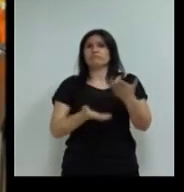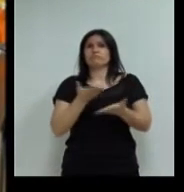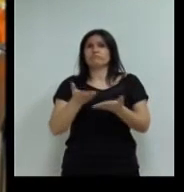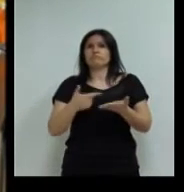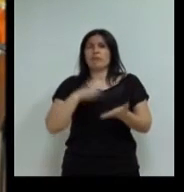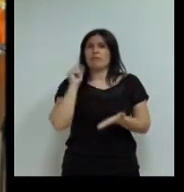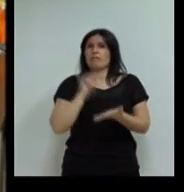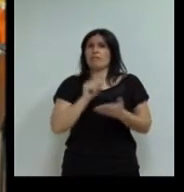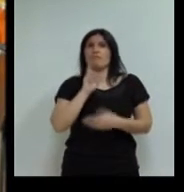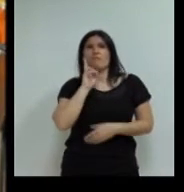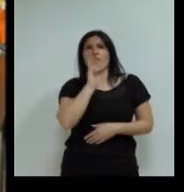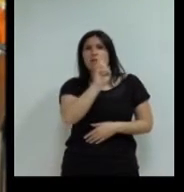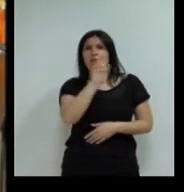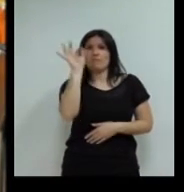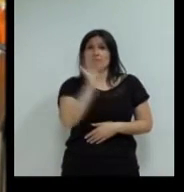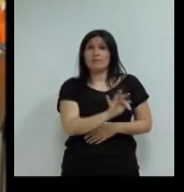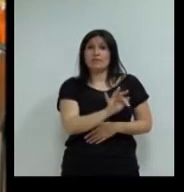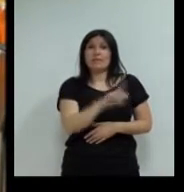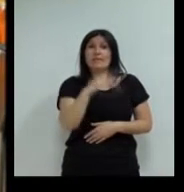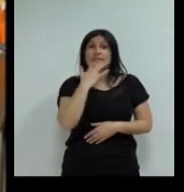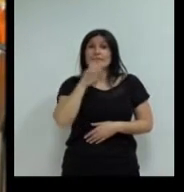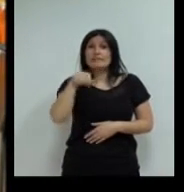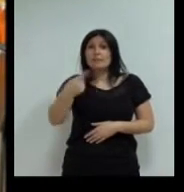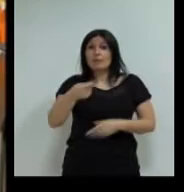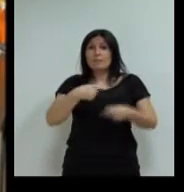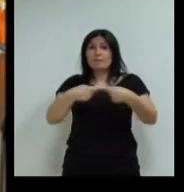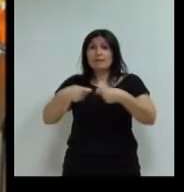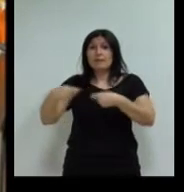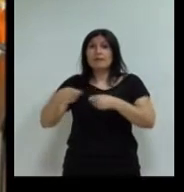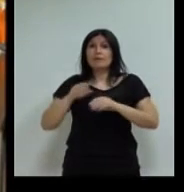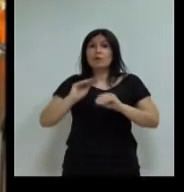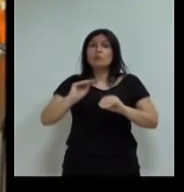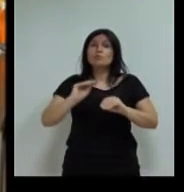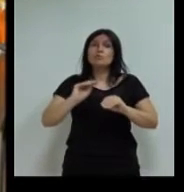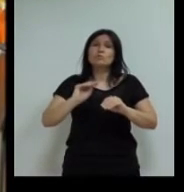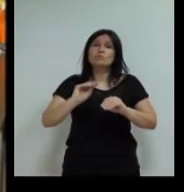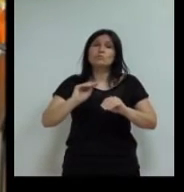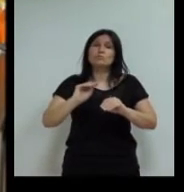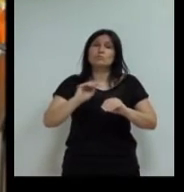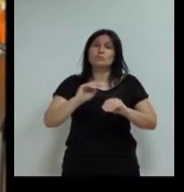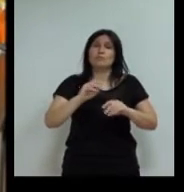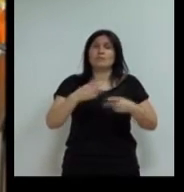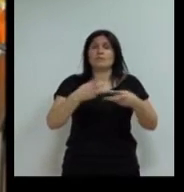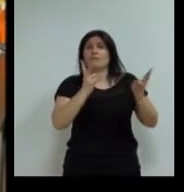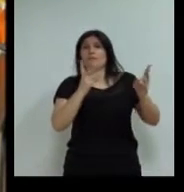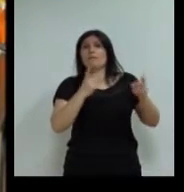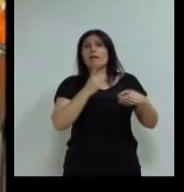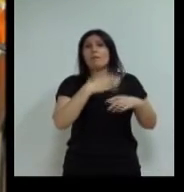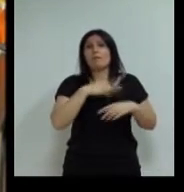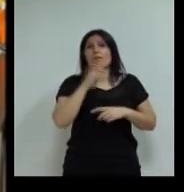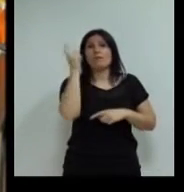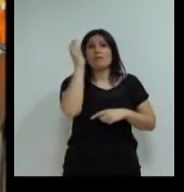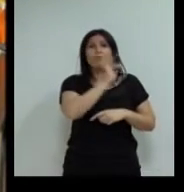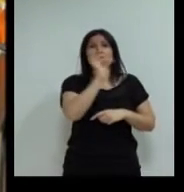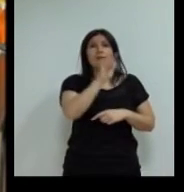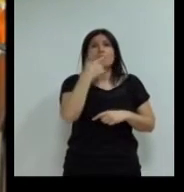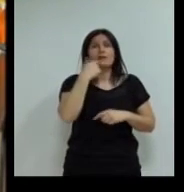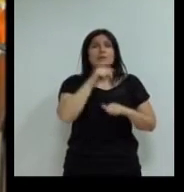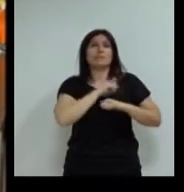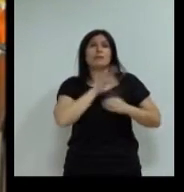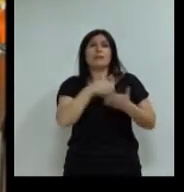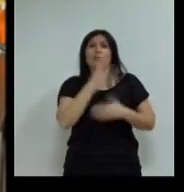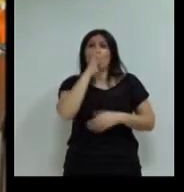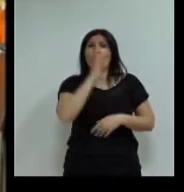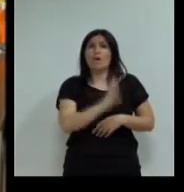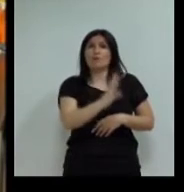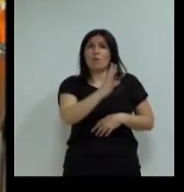las películas, si luego resulta que el mercado en sus ventanas de exhibición retrasa la usabilidad de esa película en Internet a 4 años vista, ya no tiene